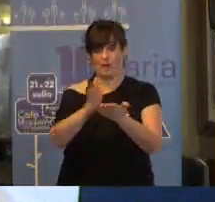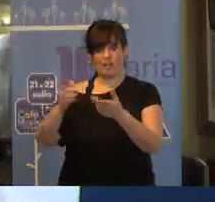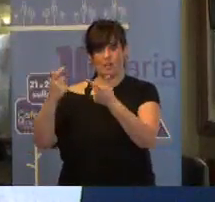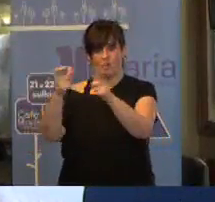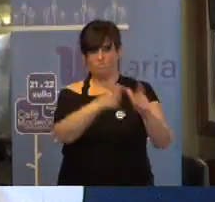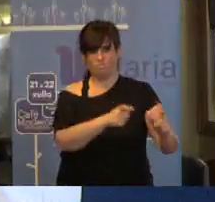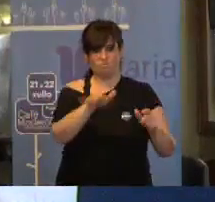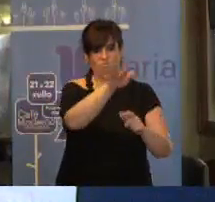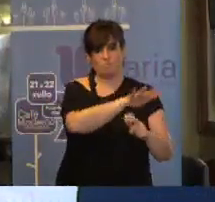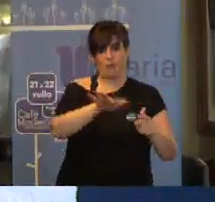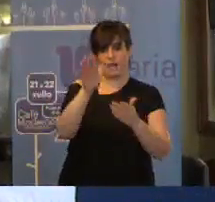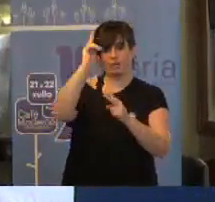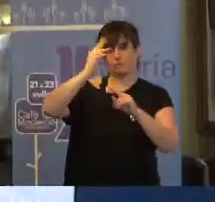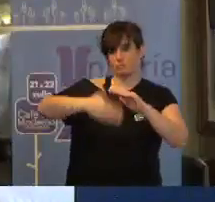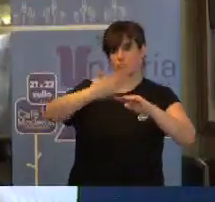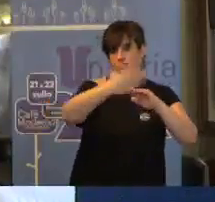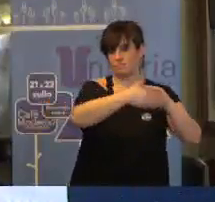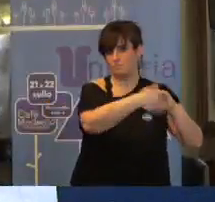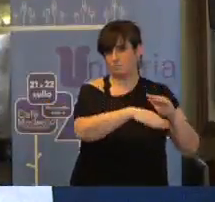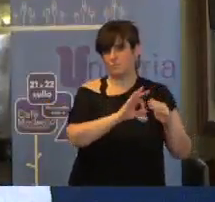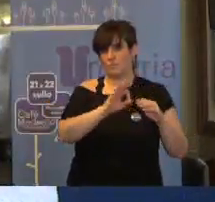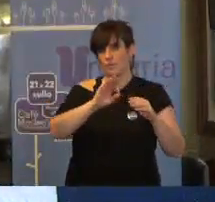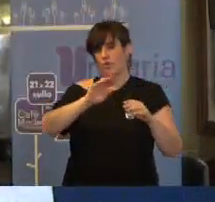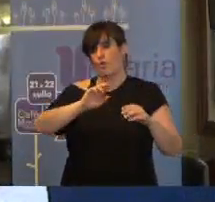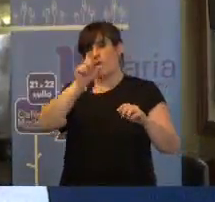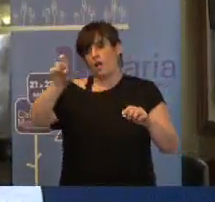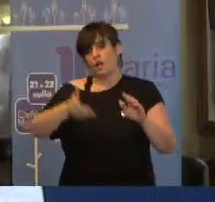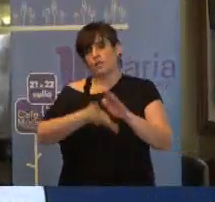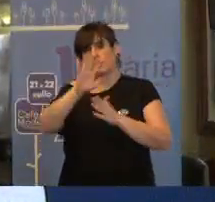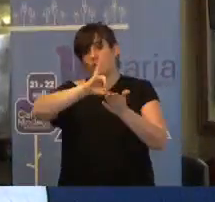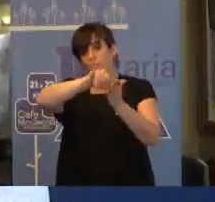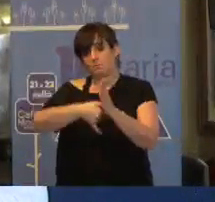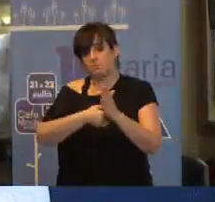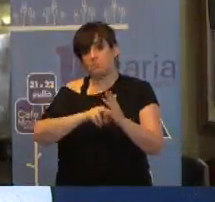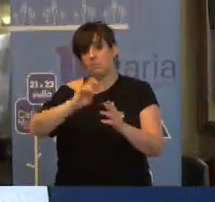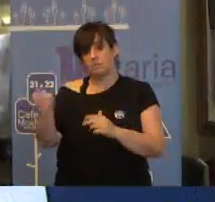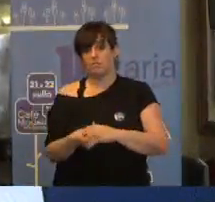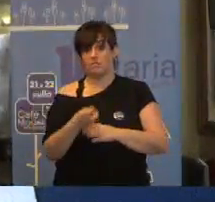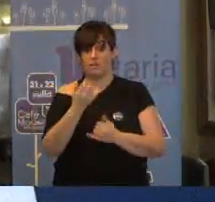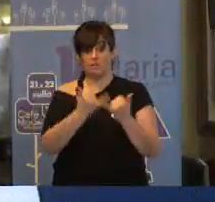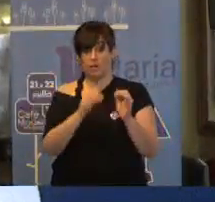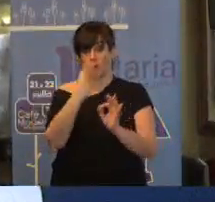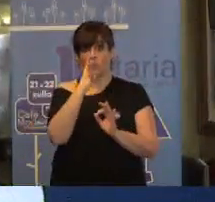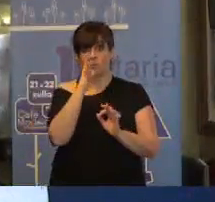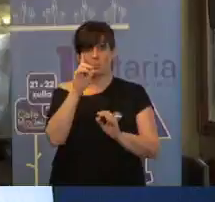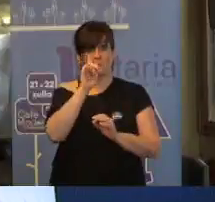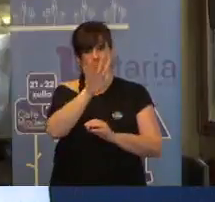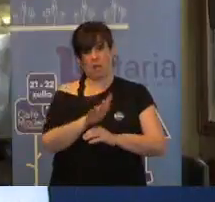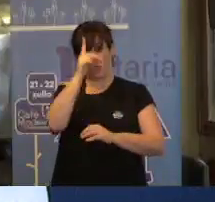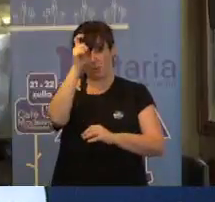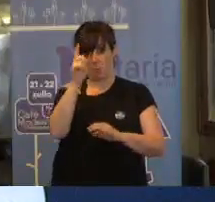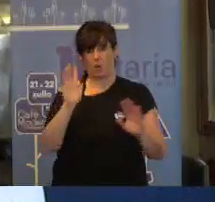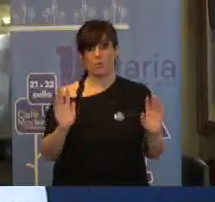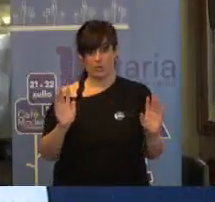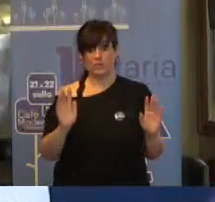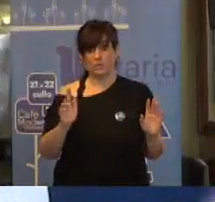entre barrios máis sentirse vivir os suburbios, pero temos a sorte de ser unha vila prácticamente onde non se dá ese proceso, senón as